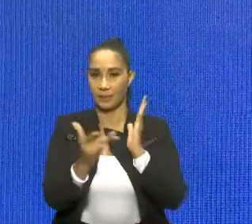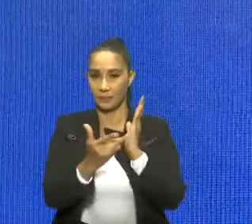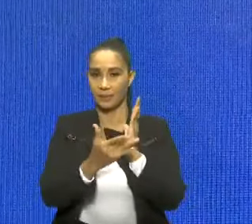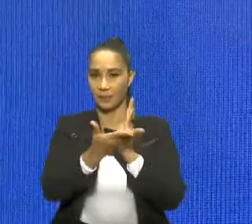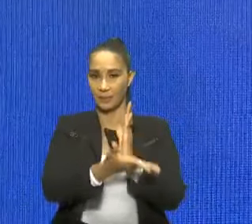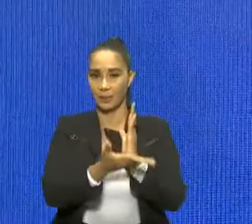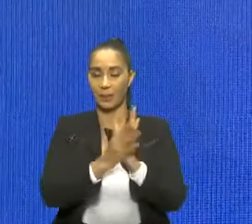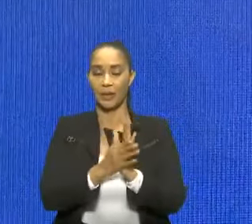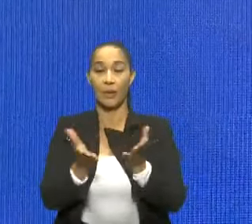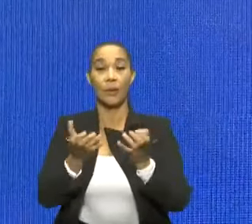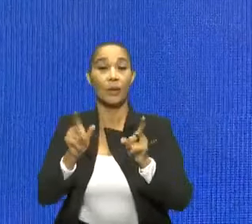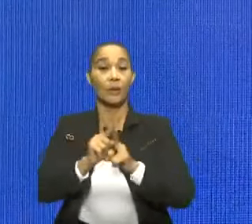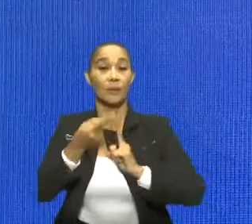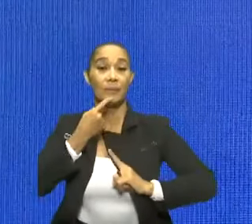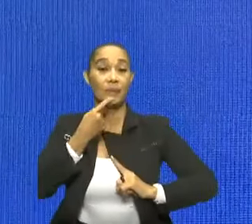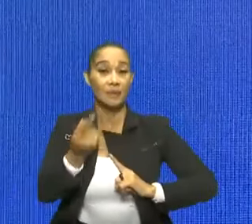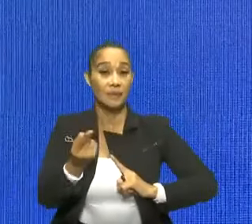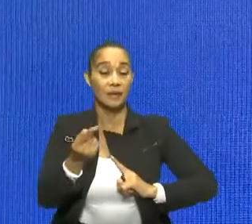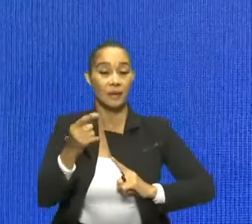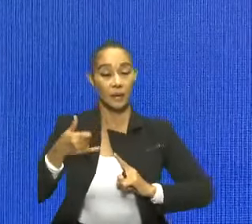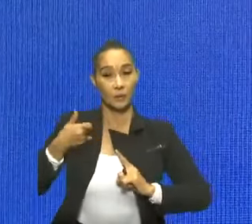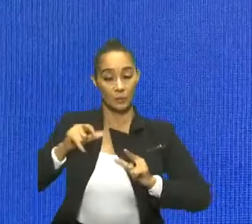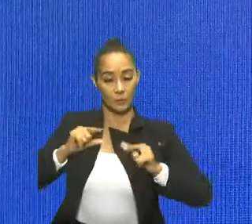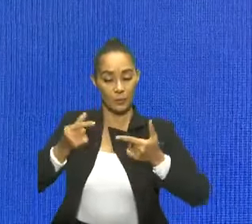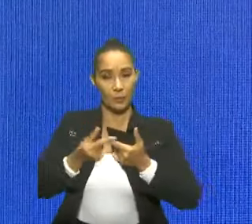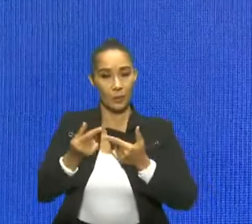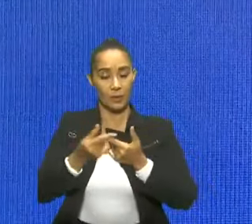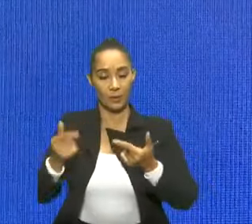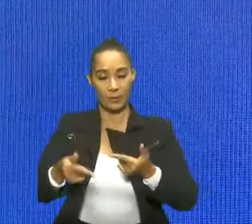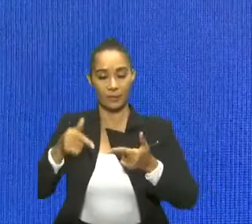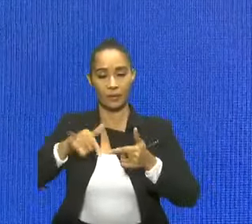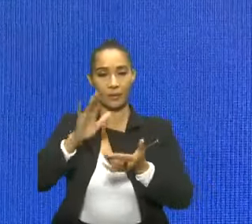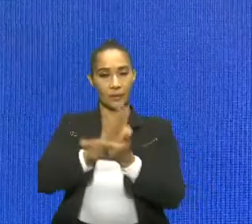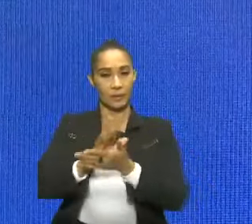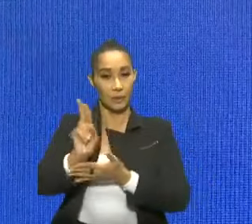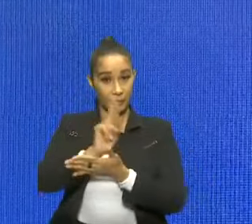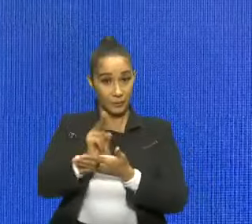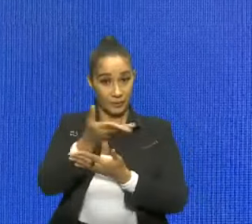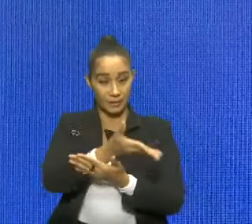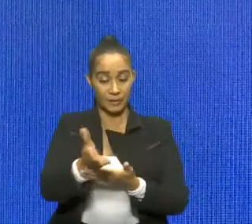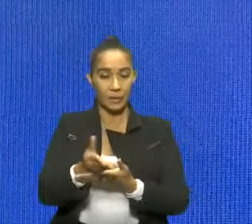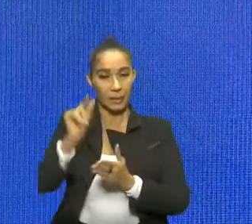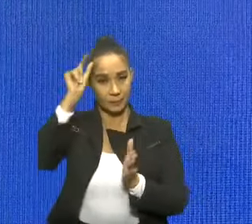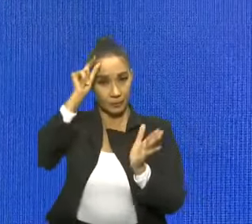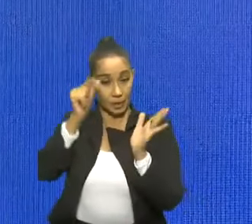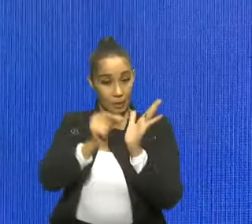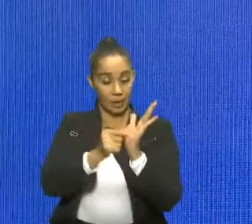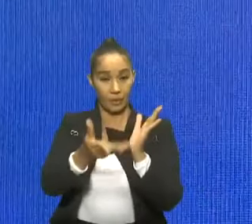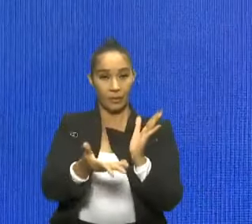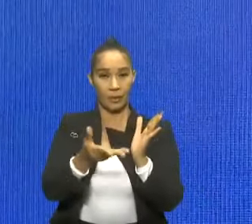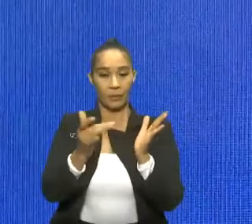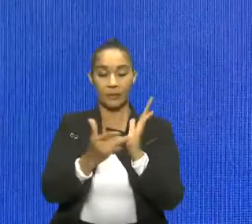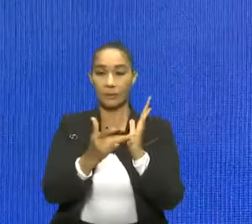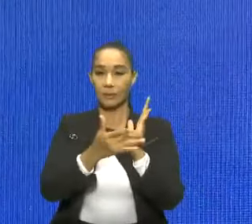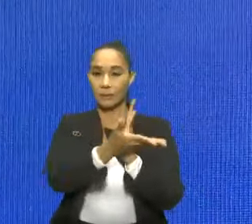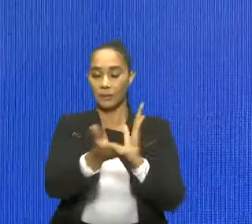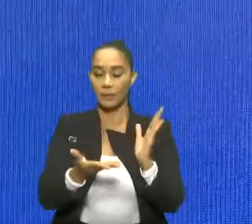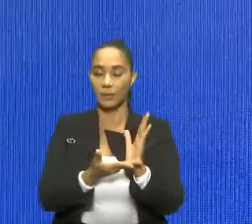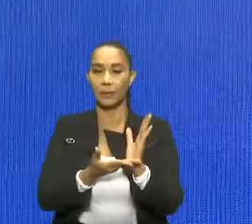tecnología. Y yo quiero también decirte que los jóvenes que están saliendo de nuestras universidades, graduados también en estas áreas de